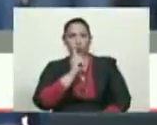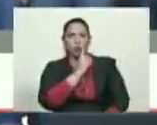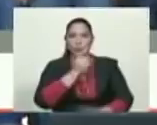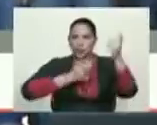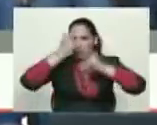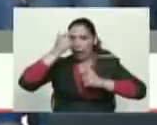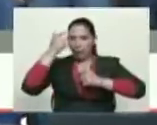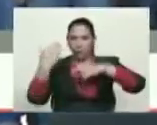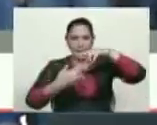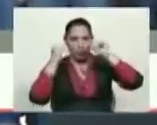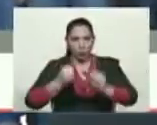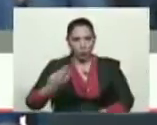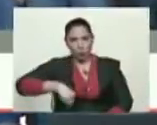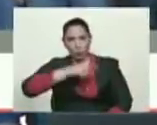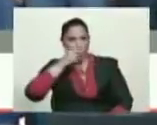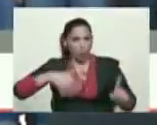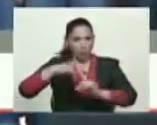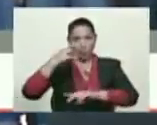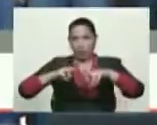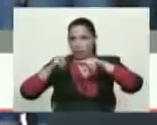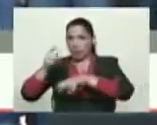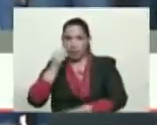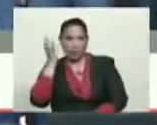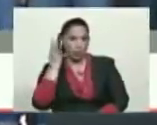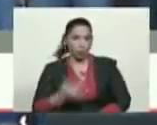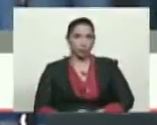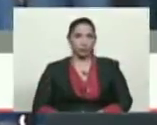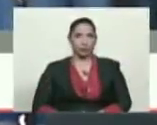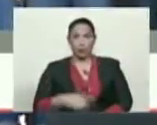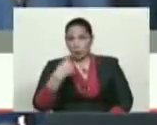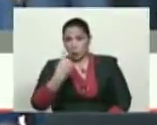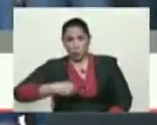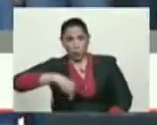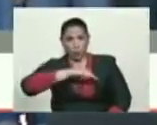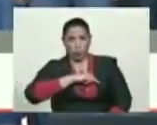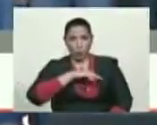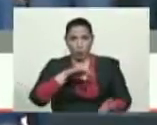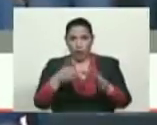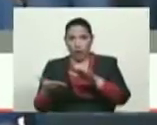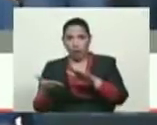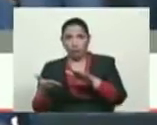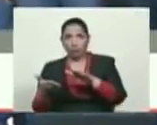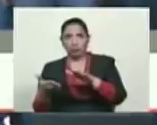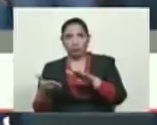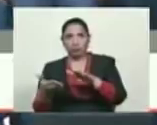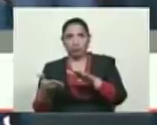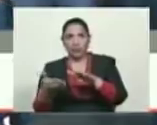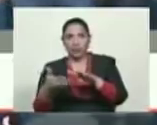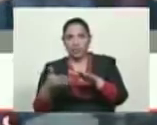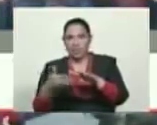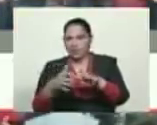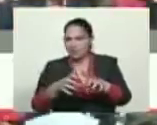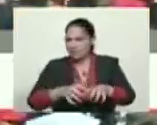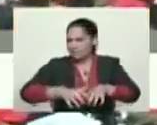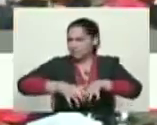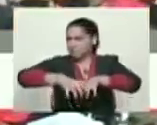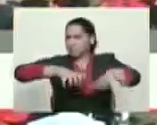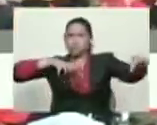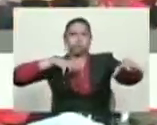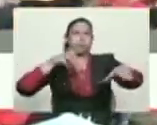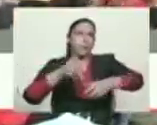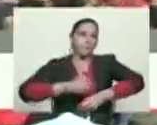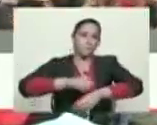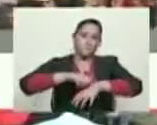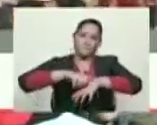y de la revolución y de nuestro pueblo y nuestros niños y niñas, si uno de nosotros cae, que se levanten miles con las banderas de la